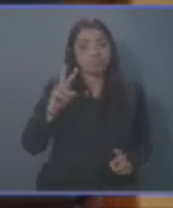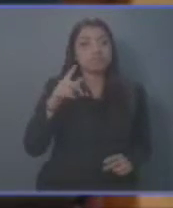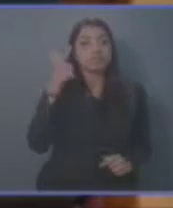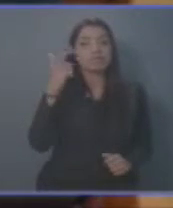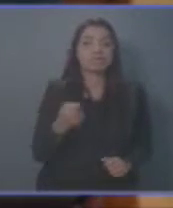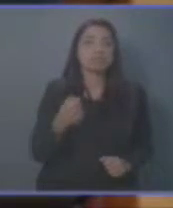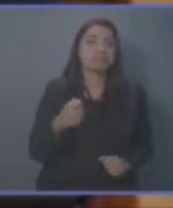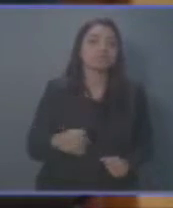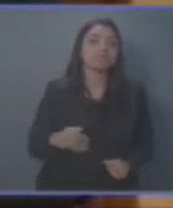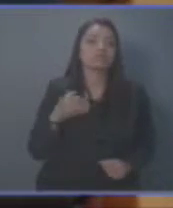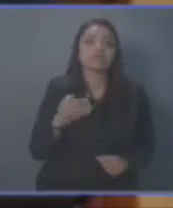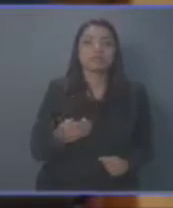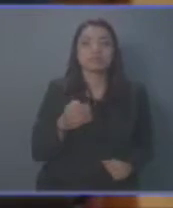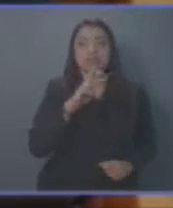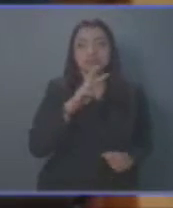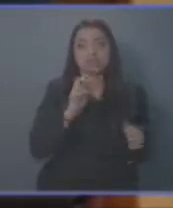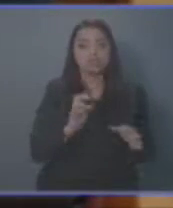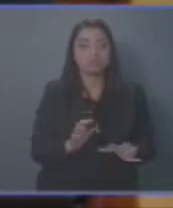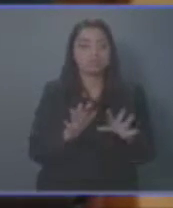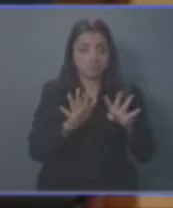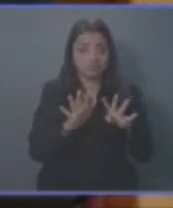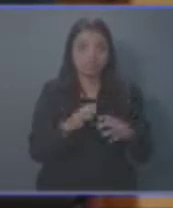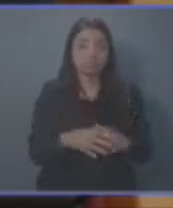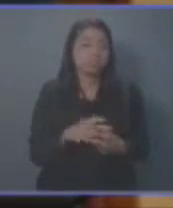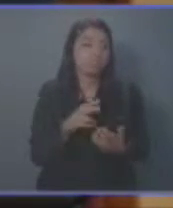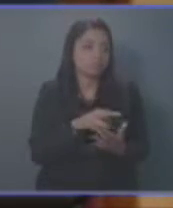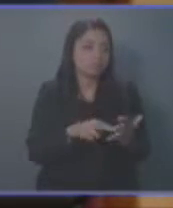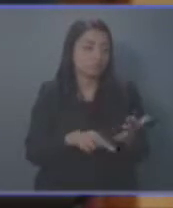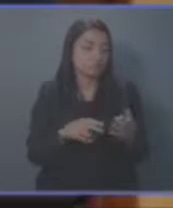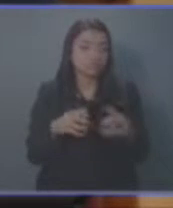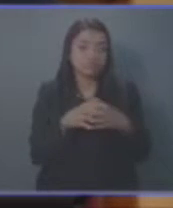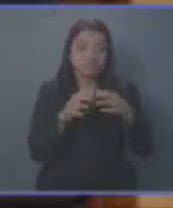del mes del año 2019.